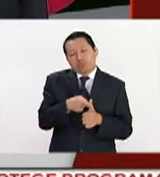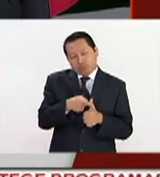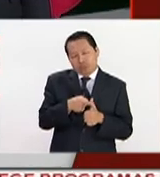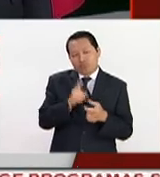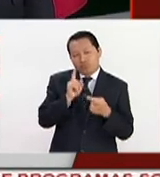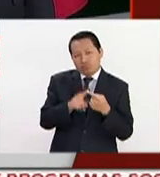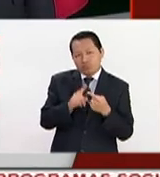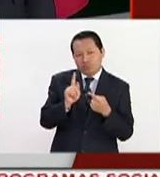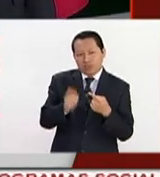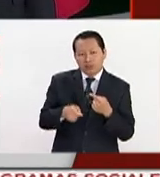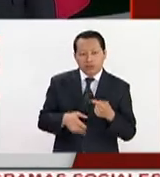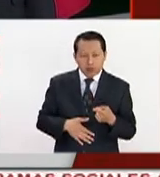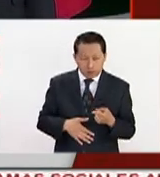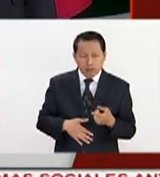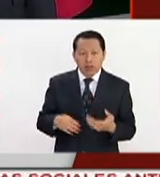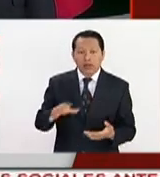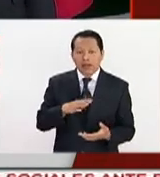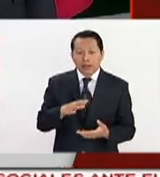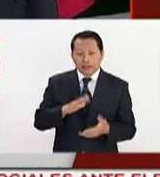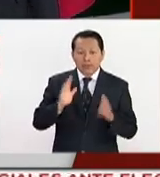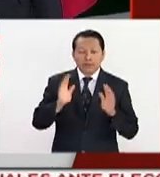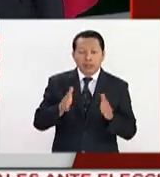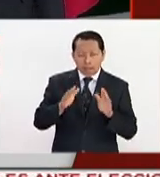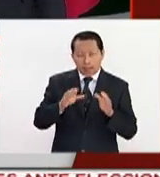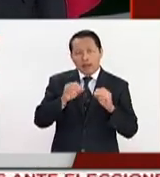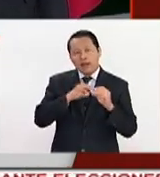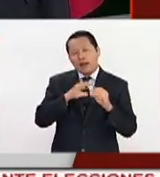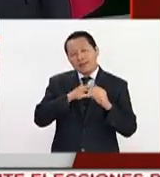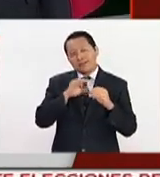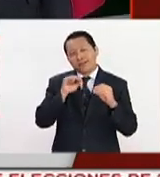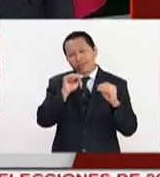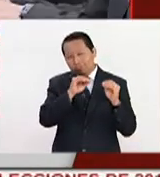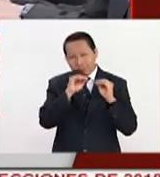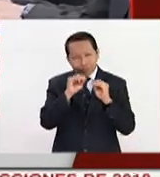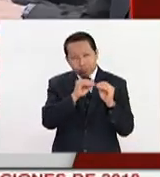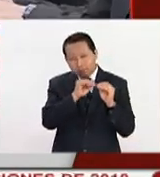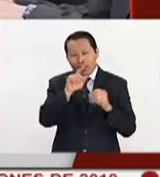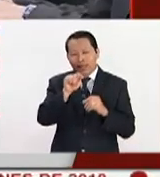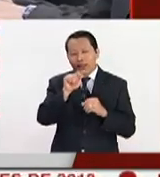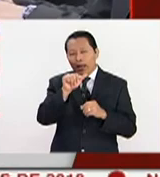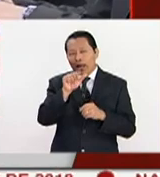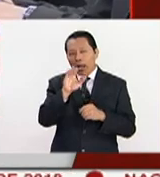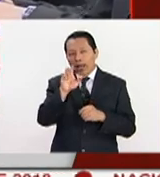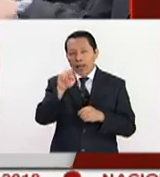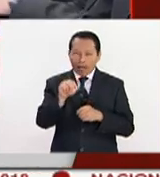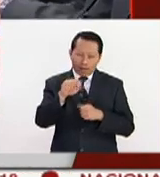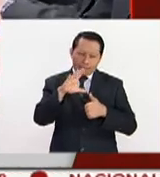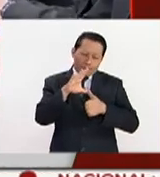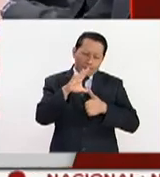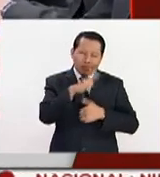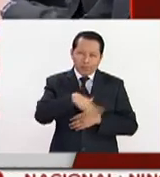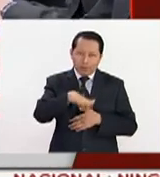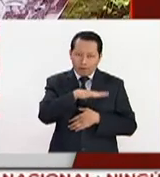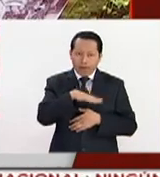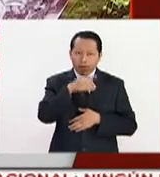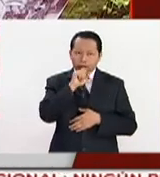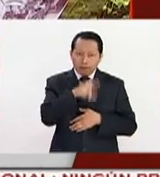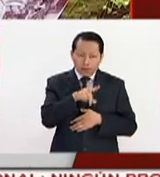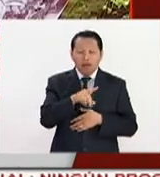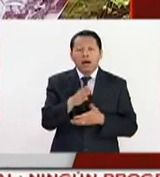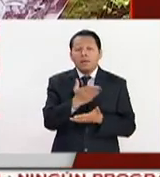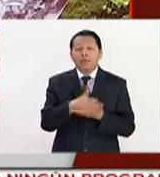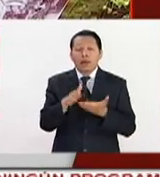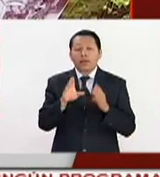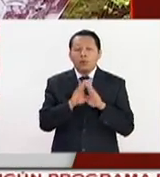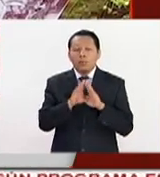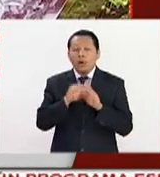tenemos la ya muy explorada negociación del Tratado de Libre Comercio con América del Norte, y además tenemos